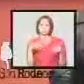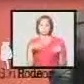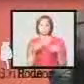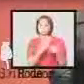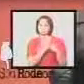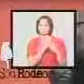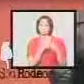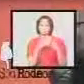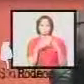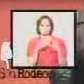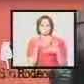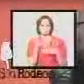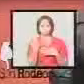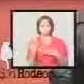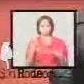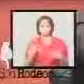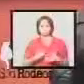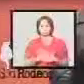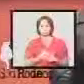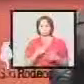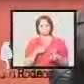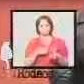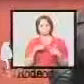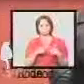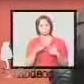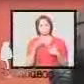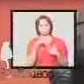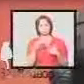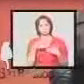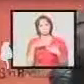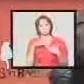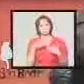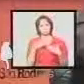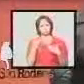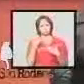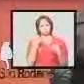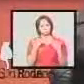pagar y me han estado llamando